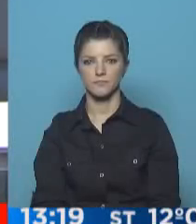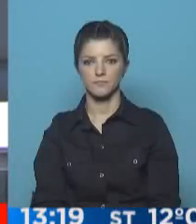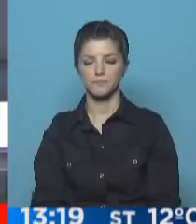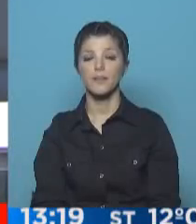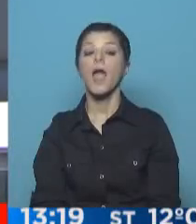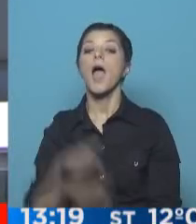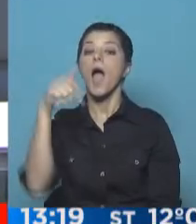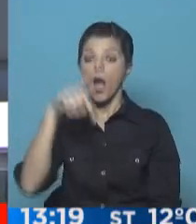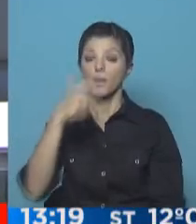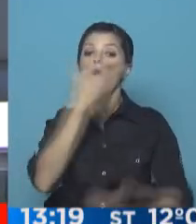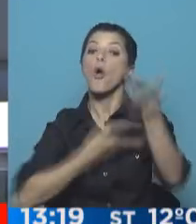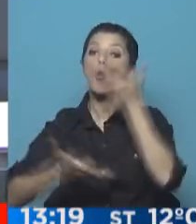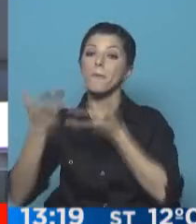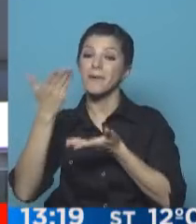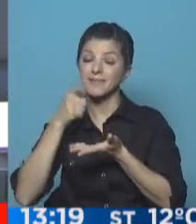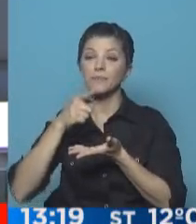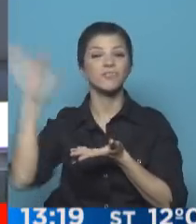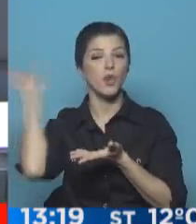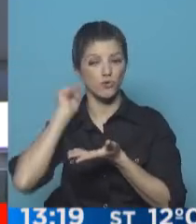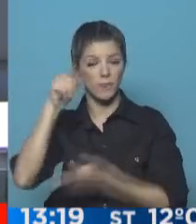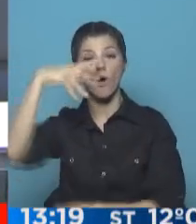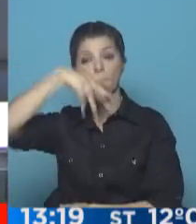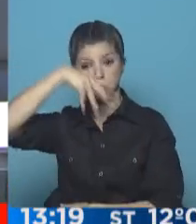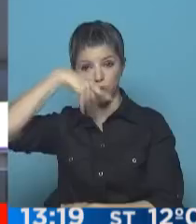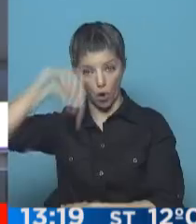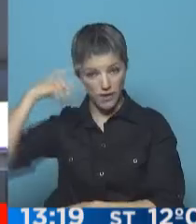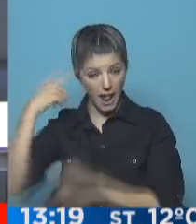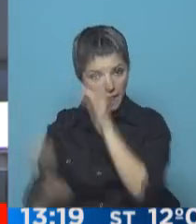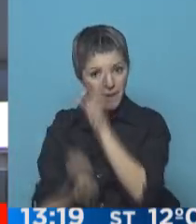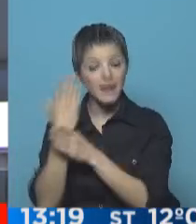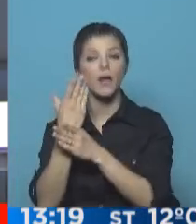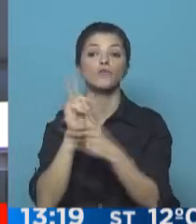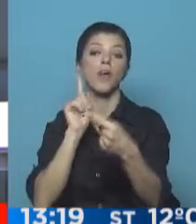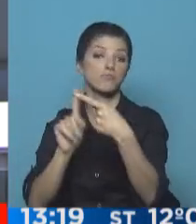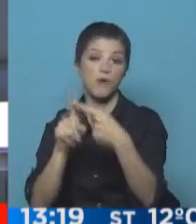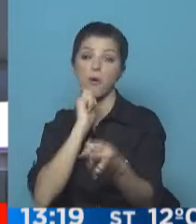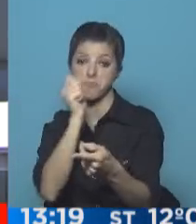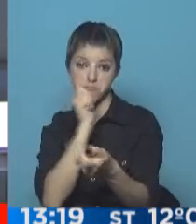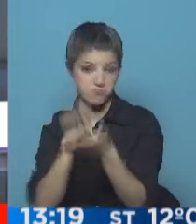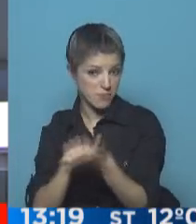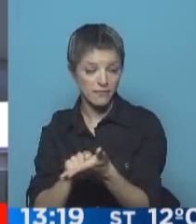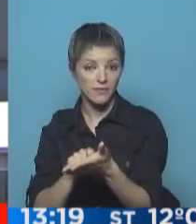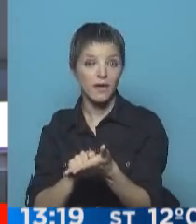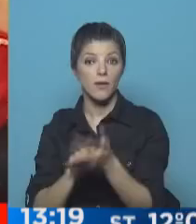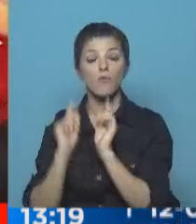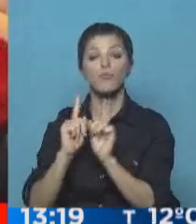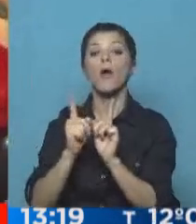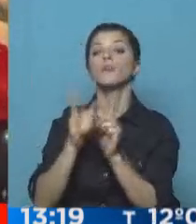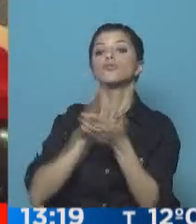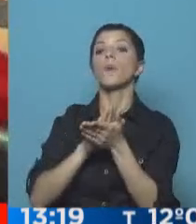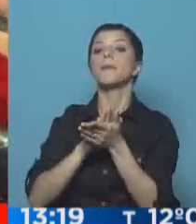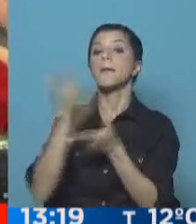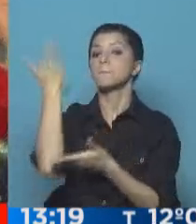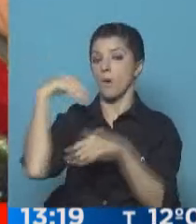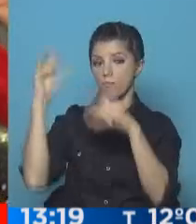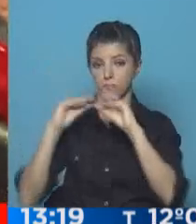Vamos a compartir ahora la palabra de Aníbal Fernández esta mañana en su contacto habitual con la prensa tras los resultados de las primarias.